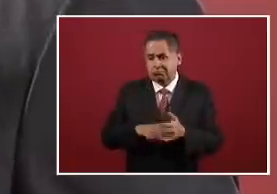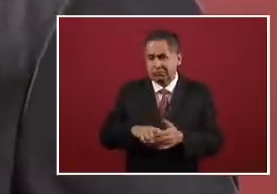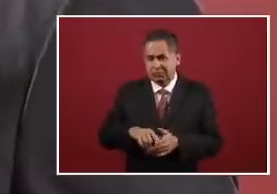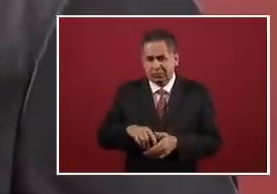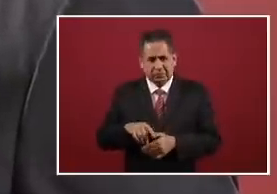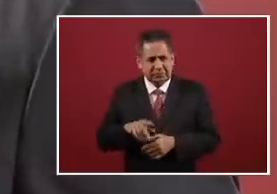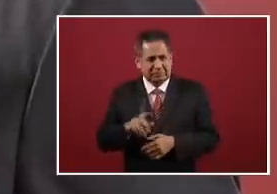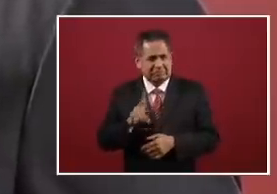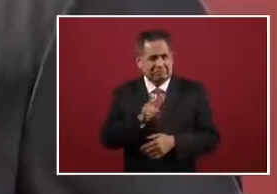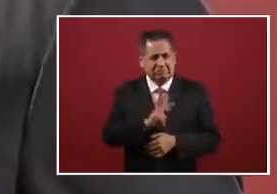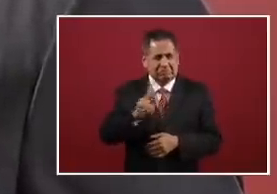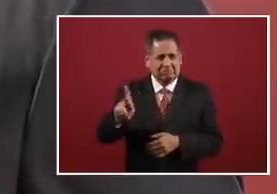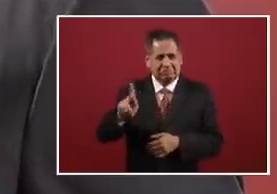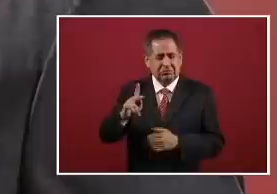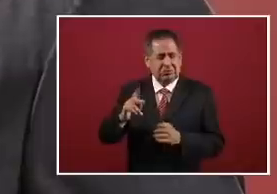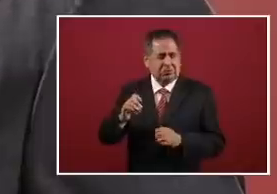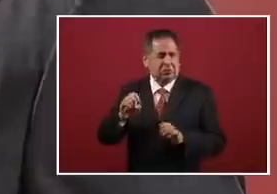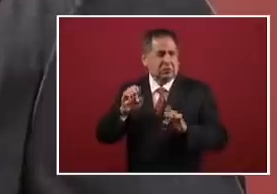faraónico,